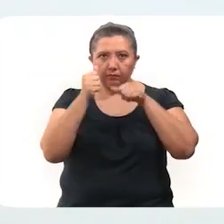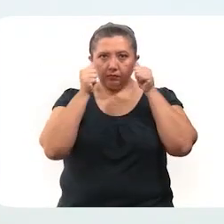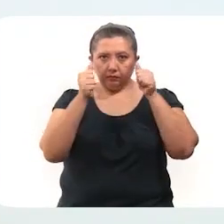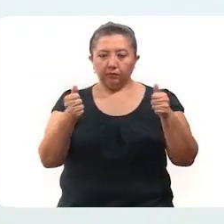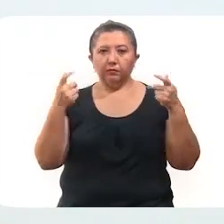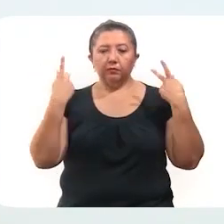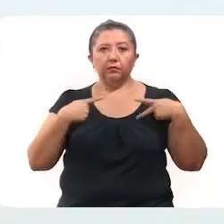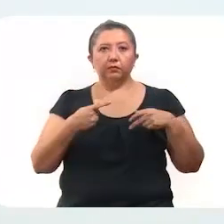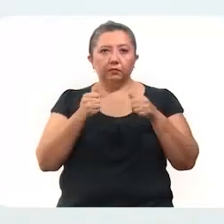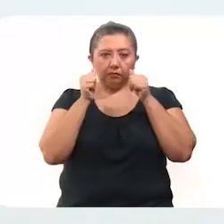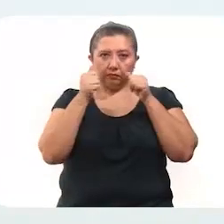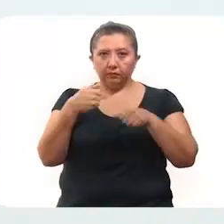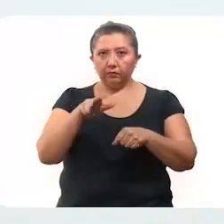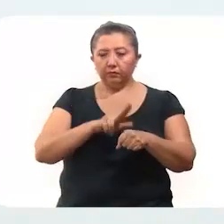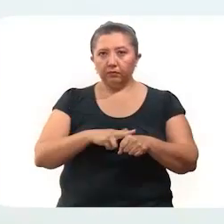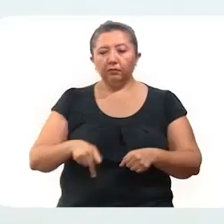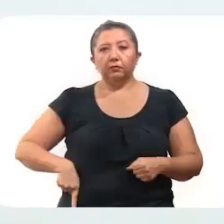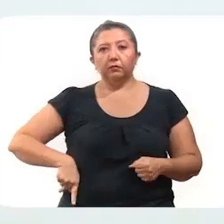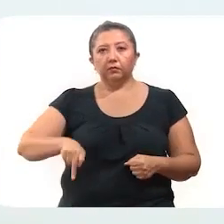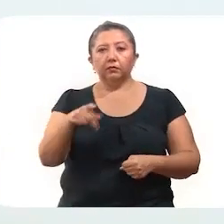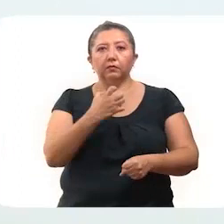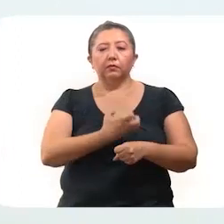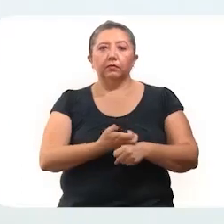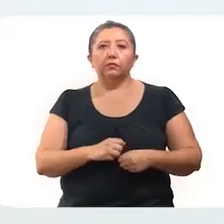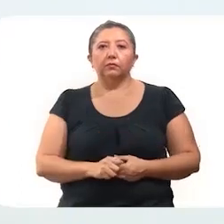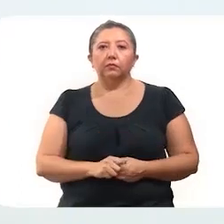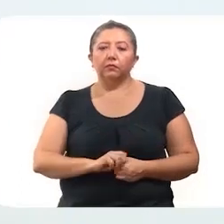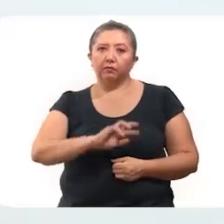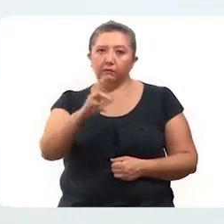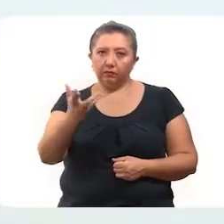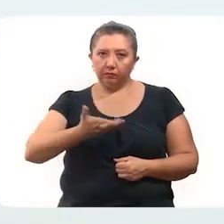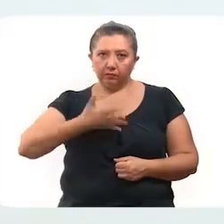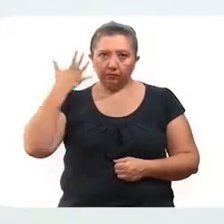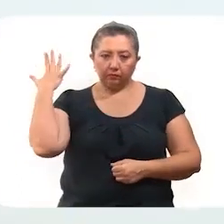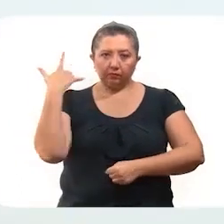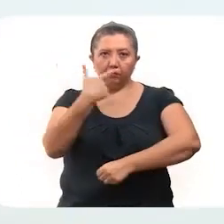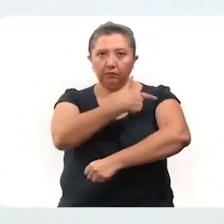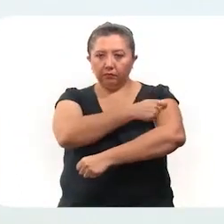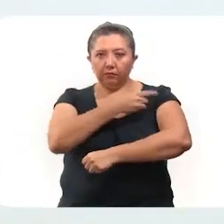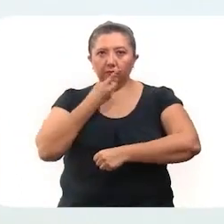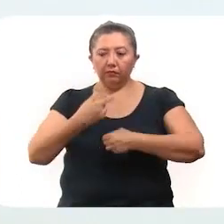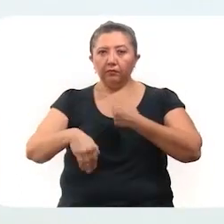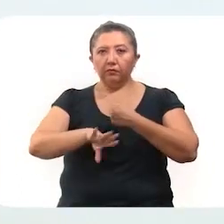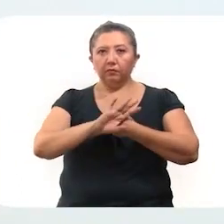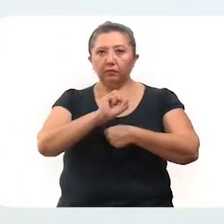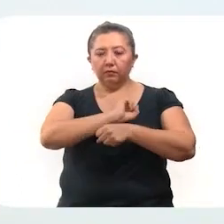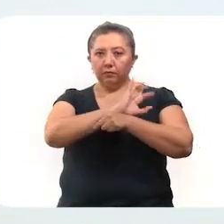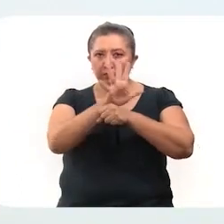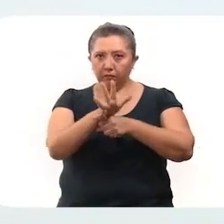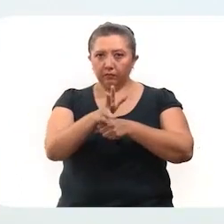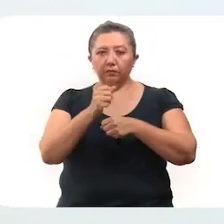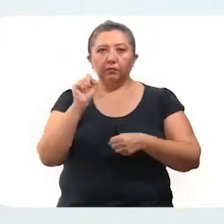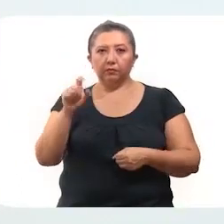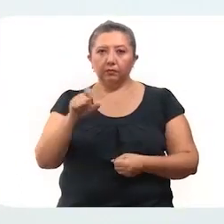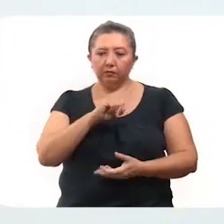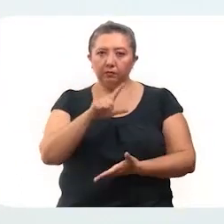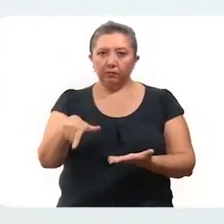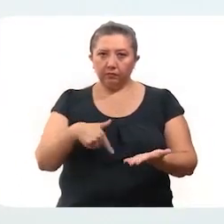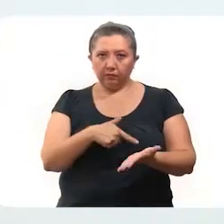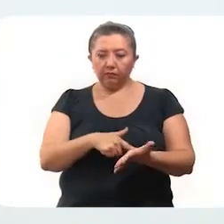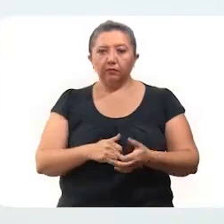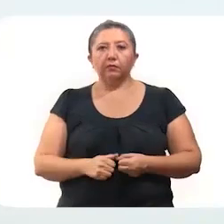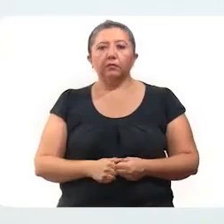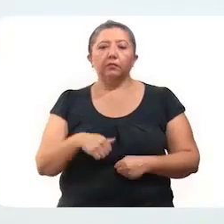línea de atención de los hospitales públicos del estado recibió la vacuna de refuerzo contra el coronavirus en sus mismos